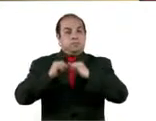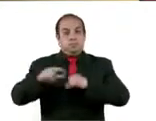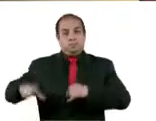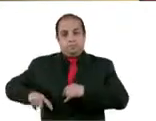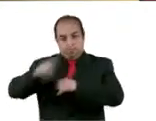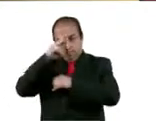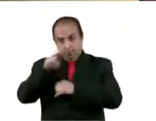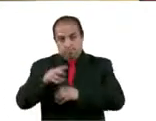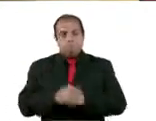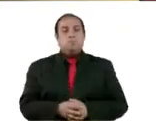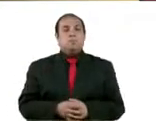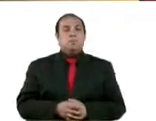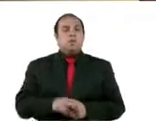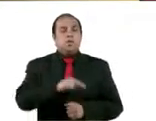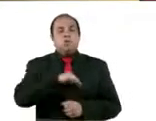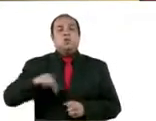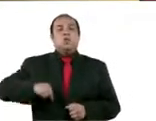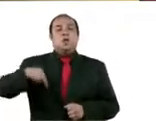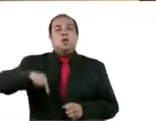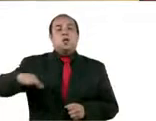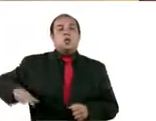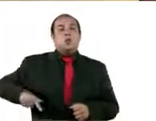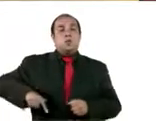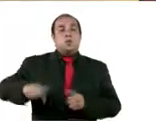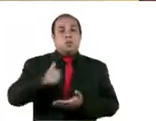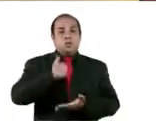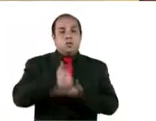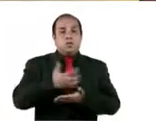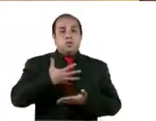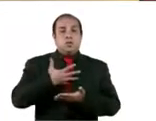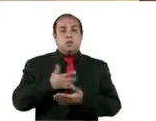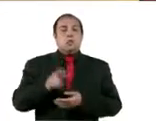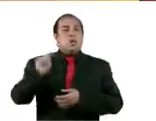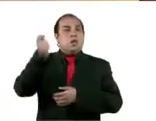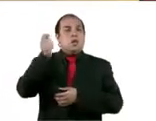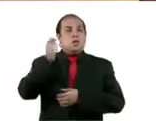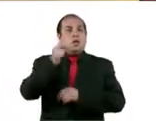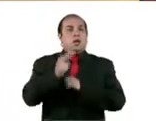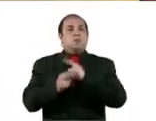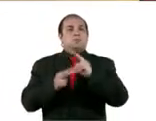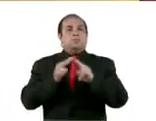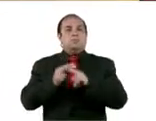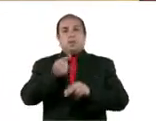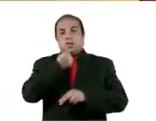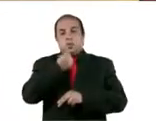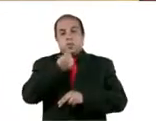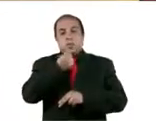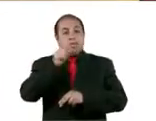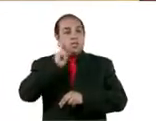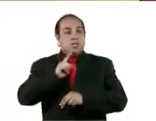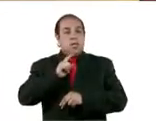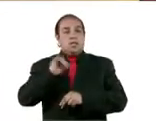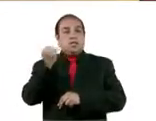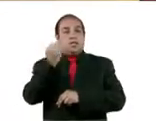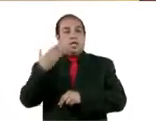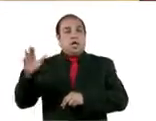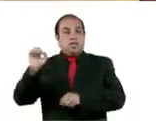Y nosotros desde el Gobierno de la ciudad tenemos la beca universal para niños y niñas, de preescolar hasta